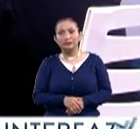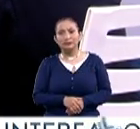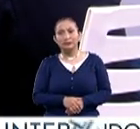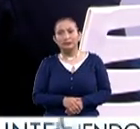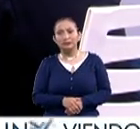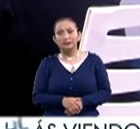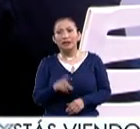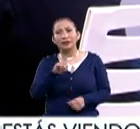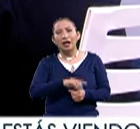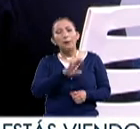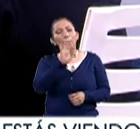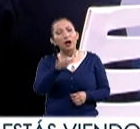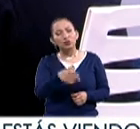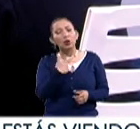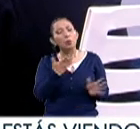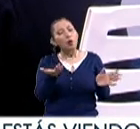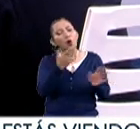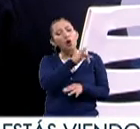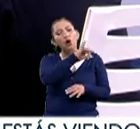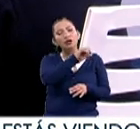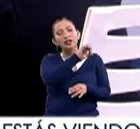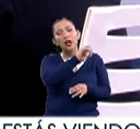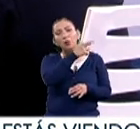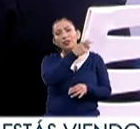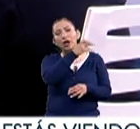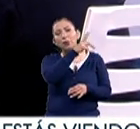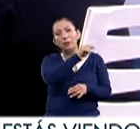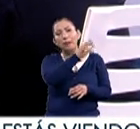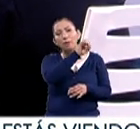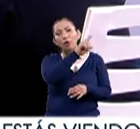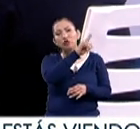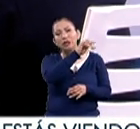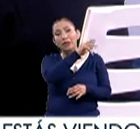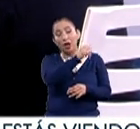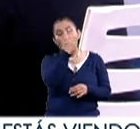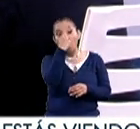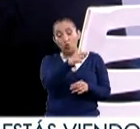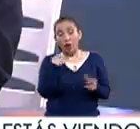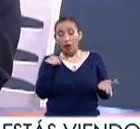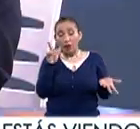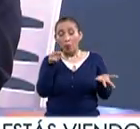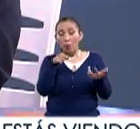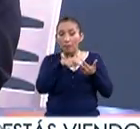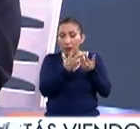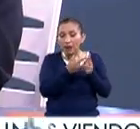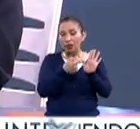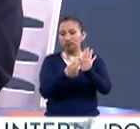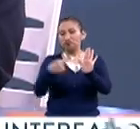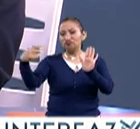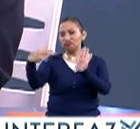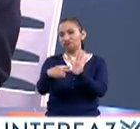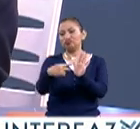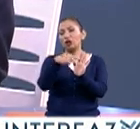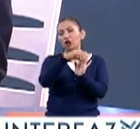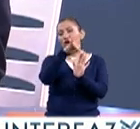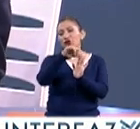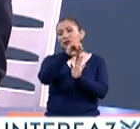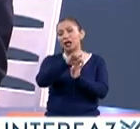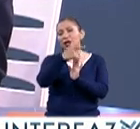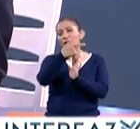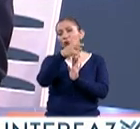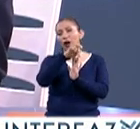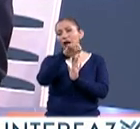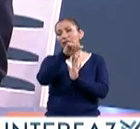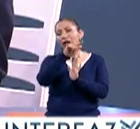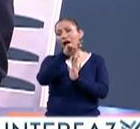Día de Muertos pues, tuvo que ver con José Guadalupe Posada. Sí, claro. Uno de los que lo fijan, que lo pone en el centro, es José Guadalupe Posada. José